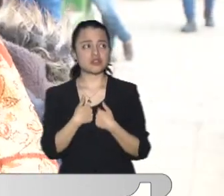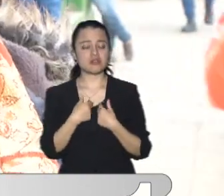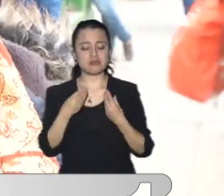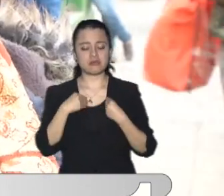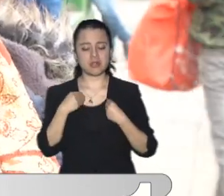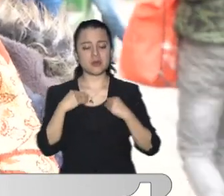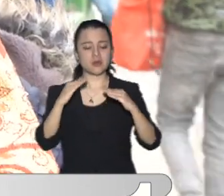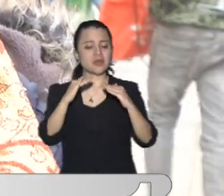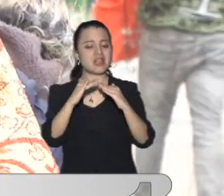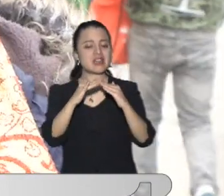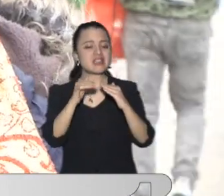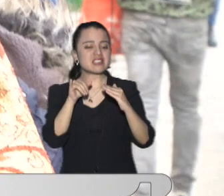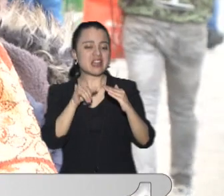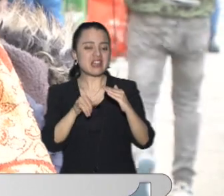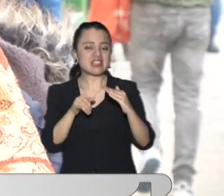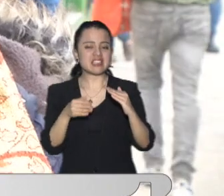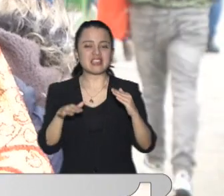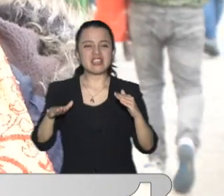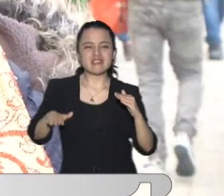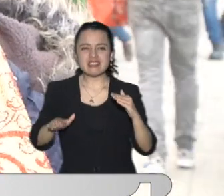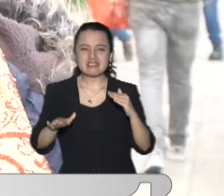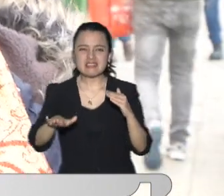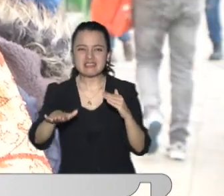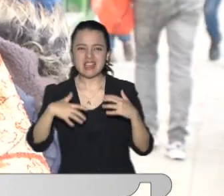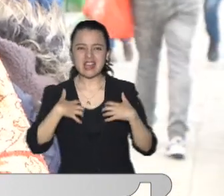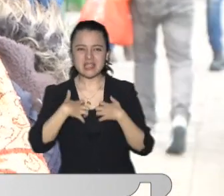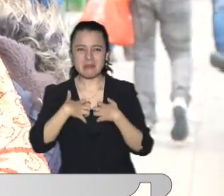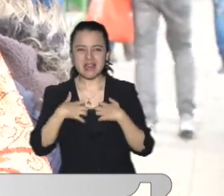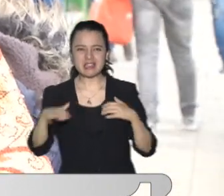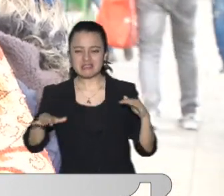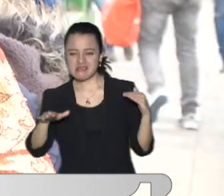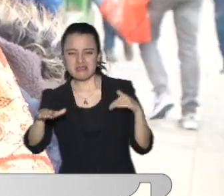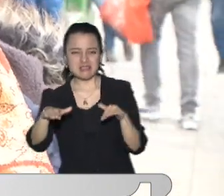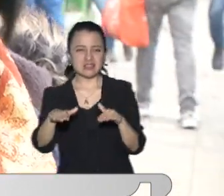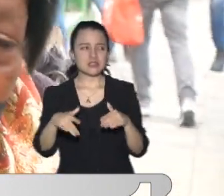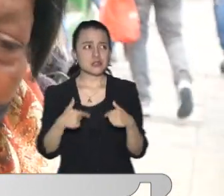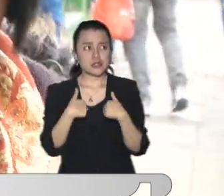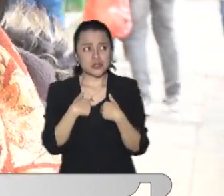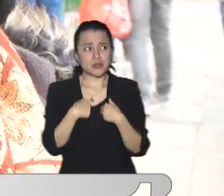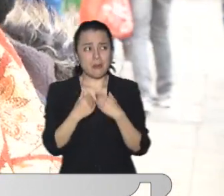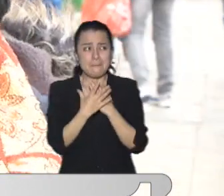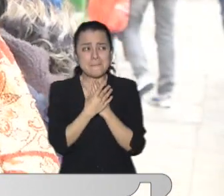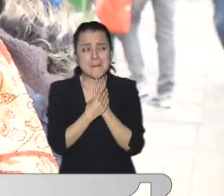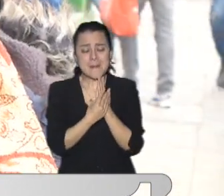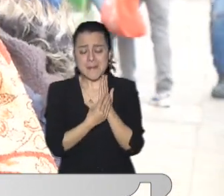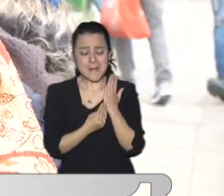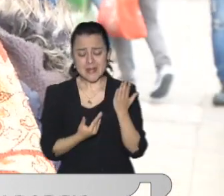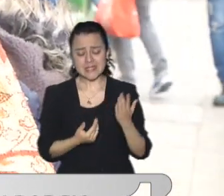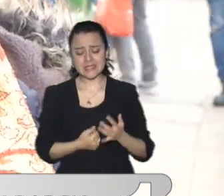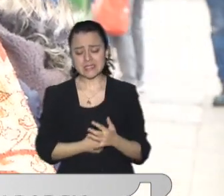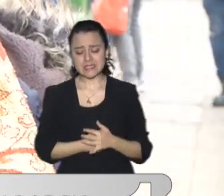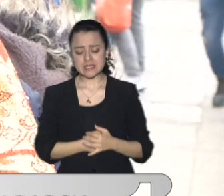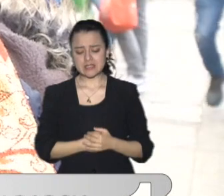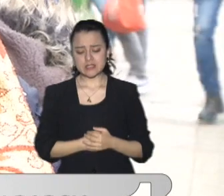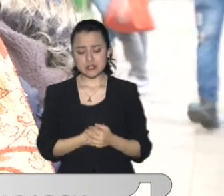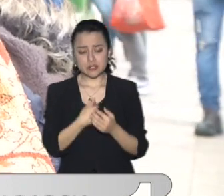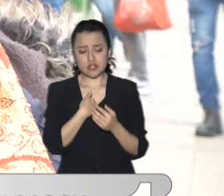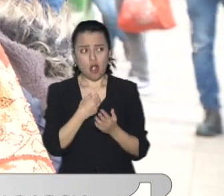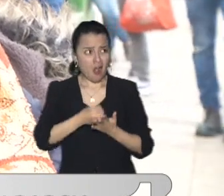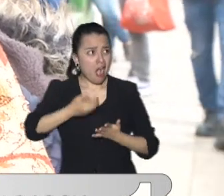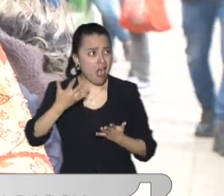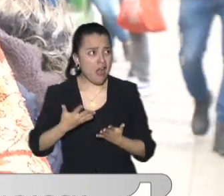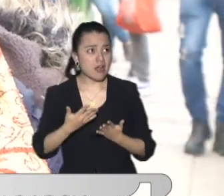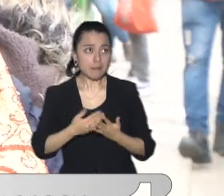de mí. Yo vivo mal, mal, tu merced, y vendo en la calle. Entonces no tengo